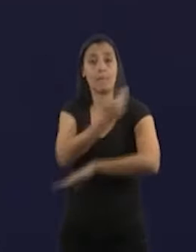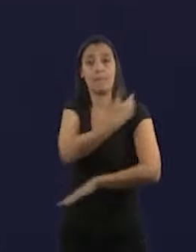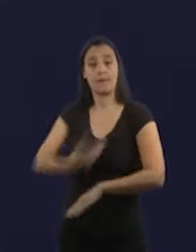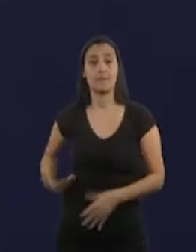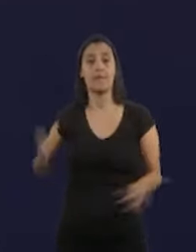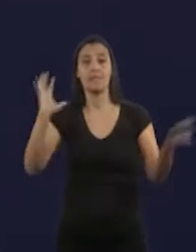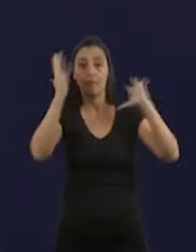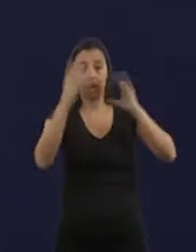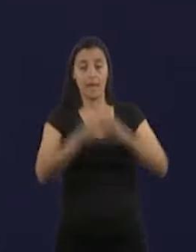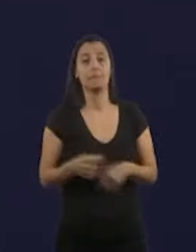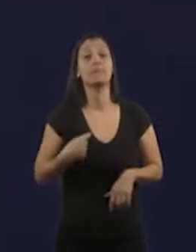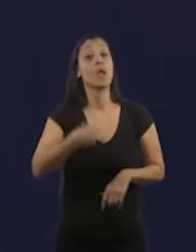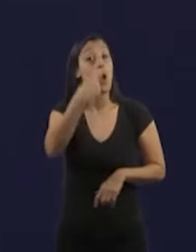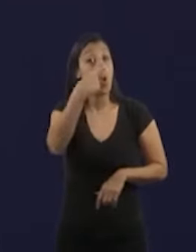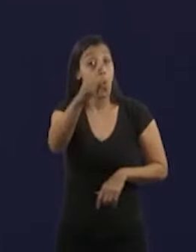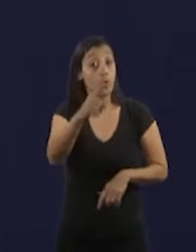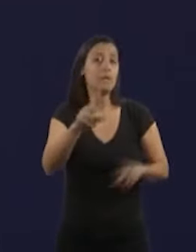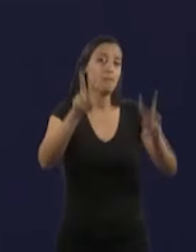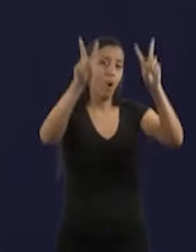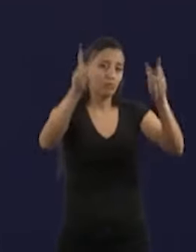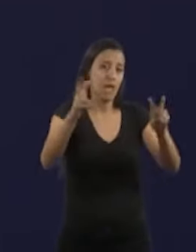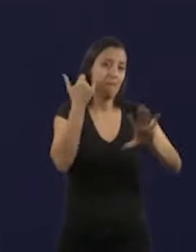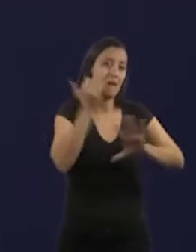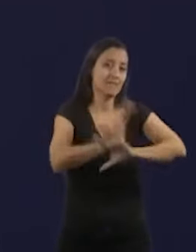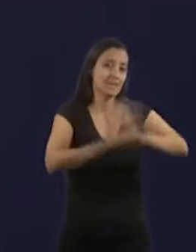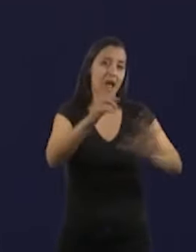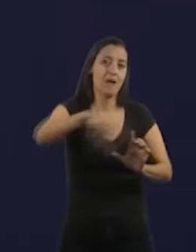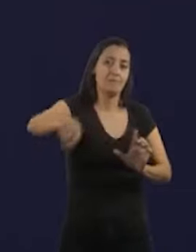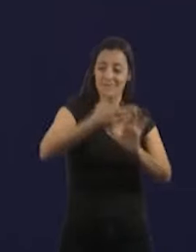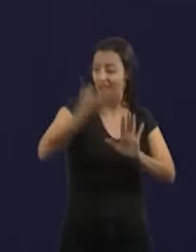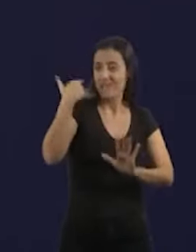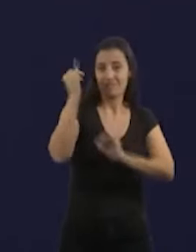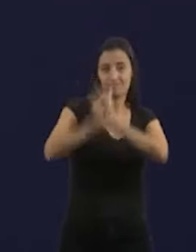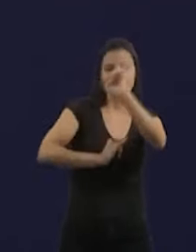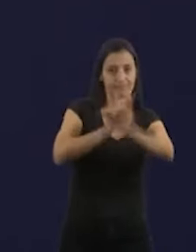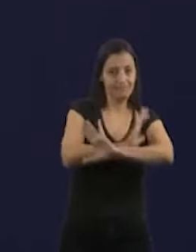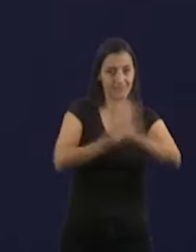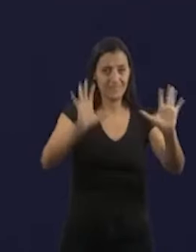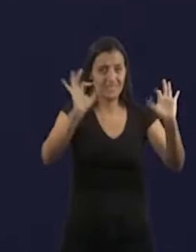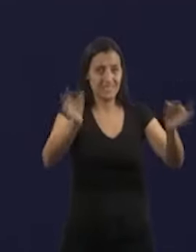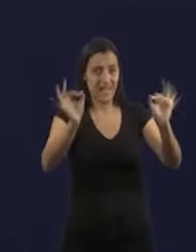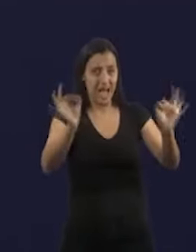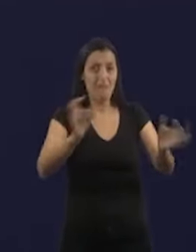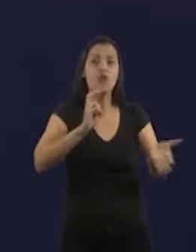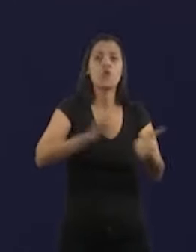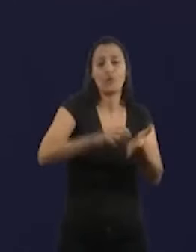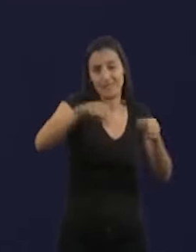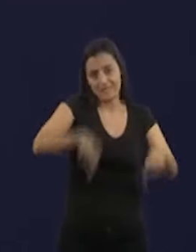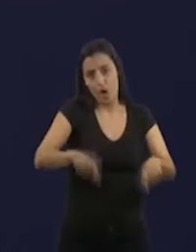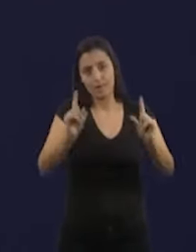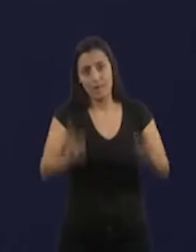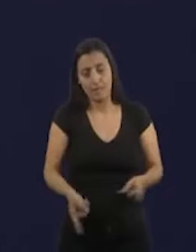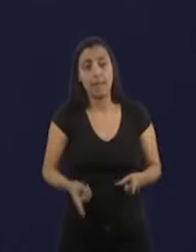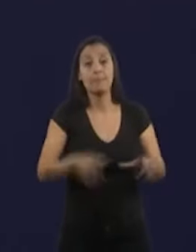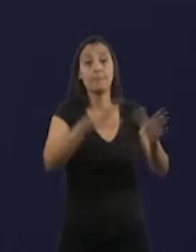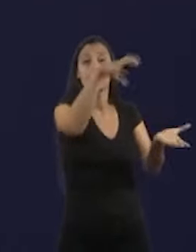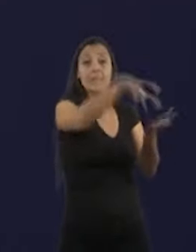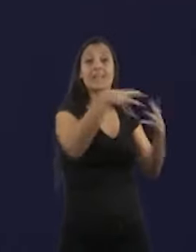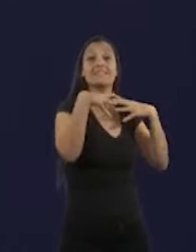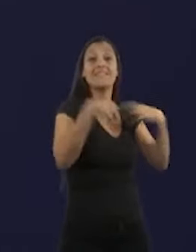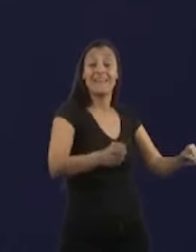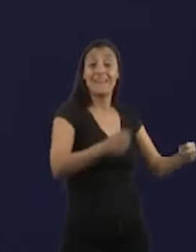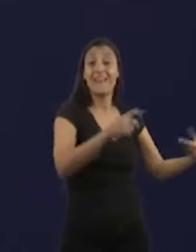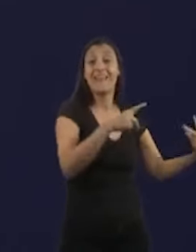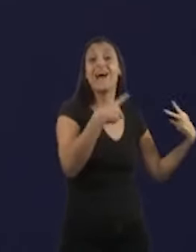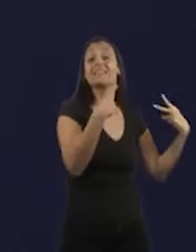Por último, tema que ya les comenté ayer y que, bueno, que fue noticia el día de hoy también, la Secretaría de Transporte